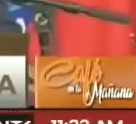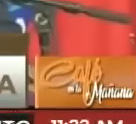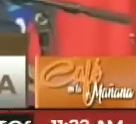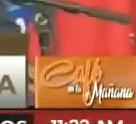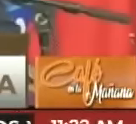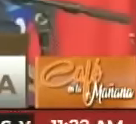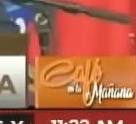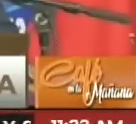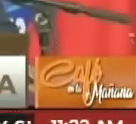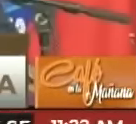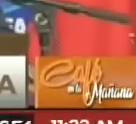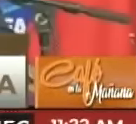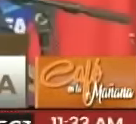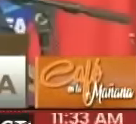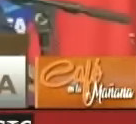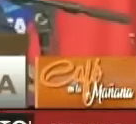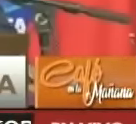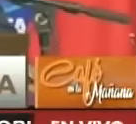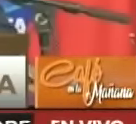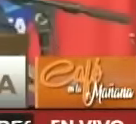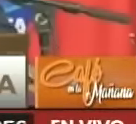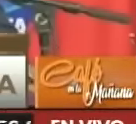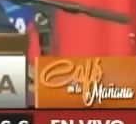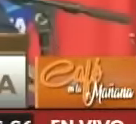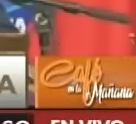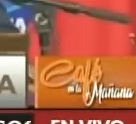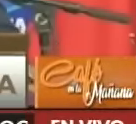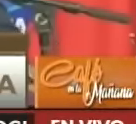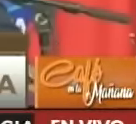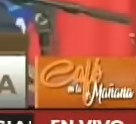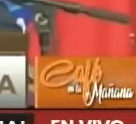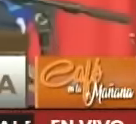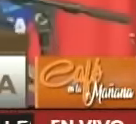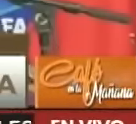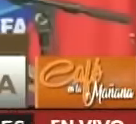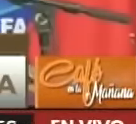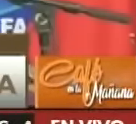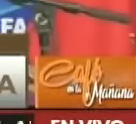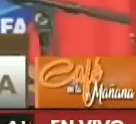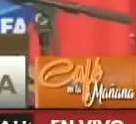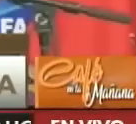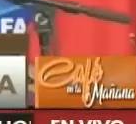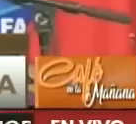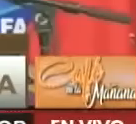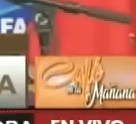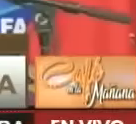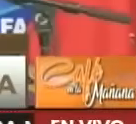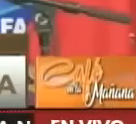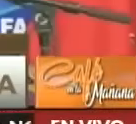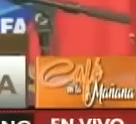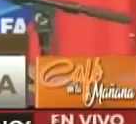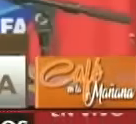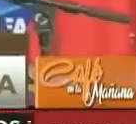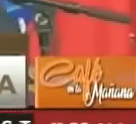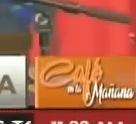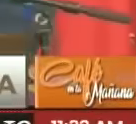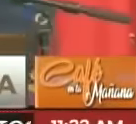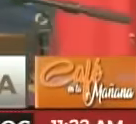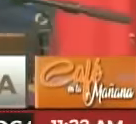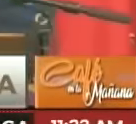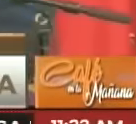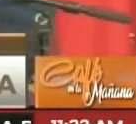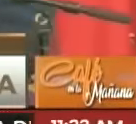también con el mismo espíritu, de eventos electorales anteriores donde se ha desplegado el Plan